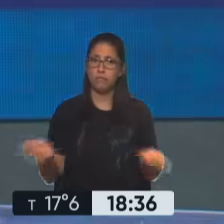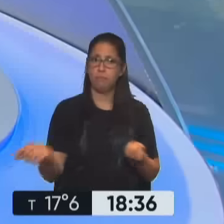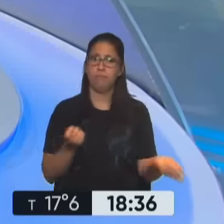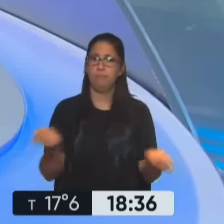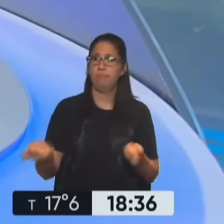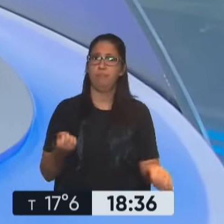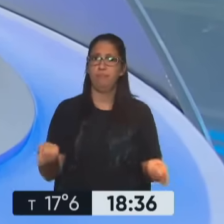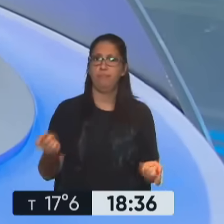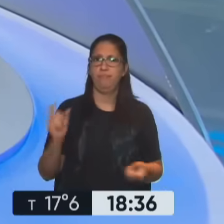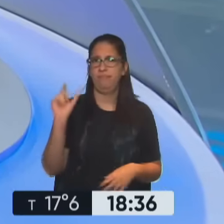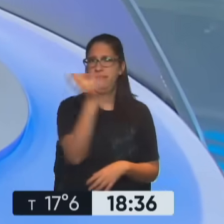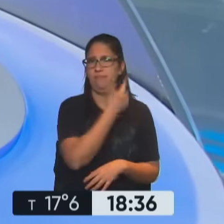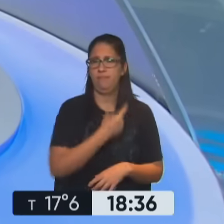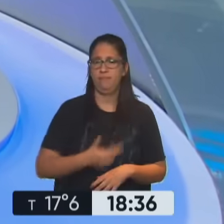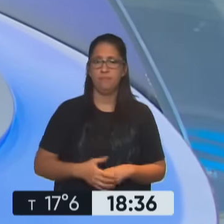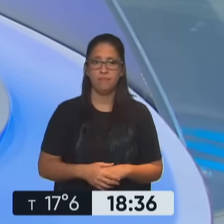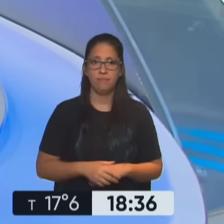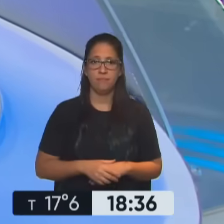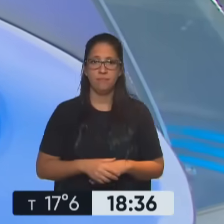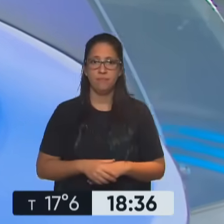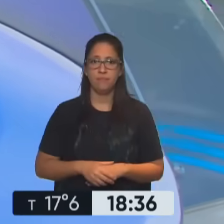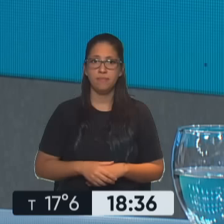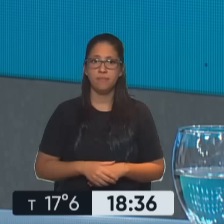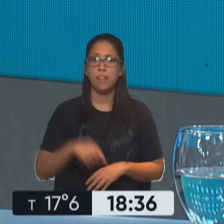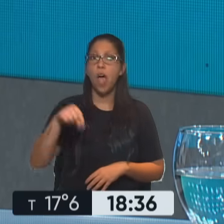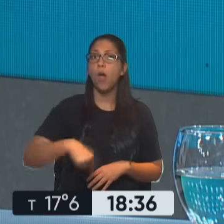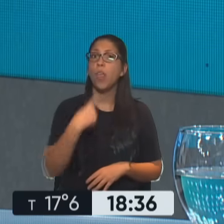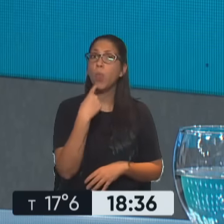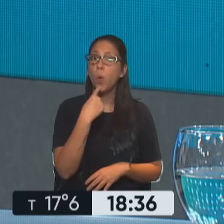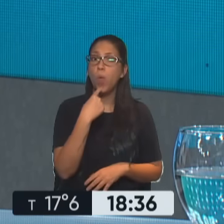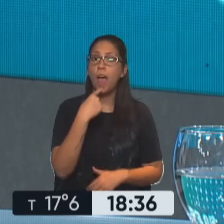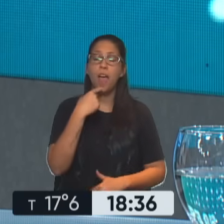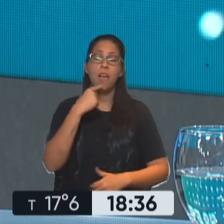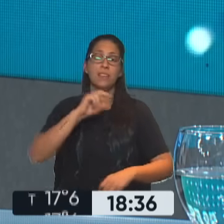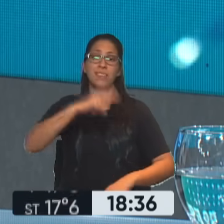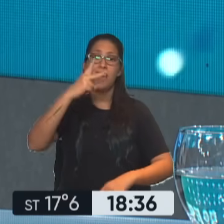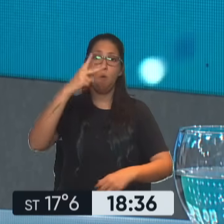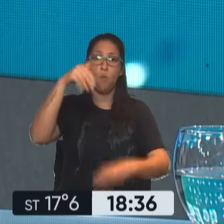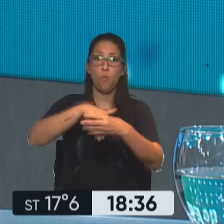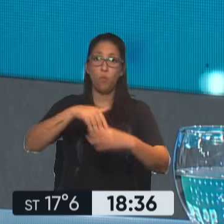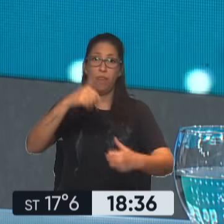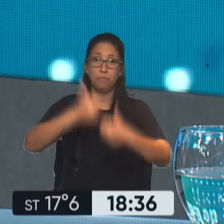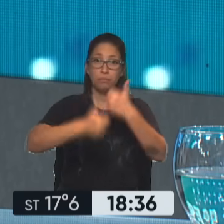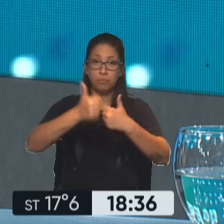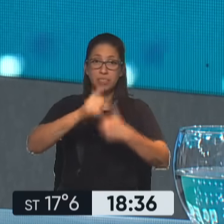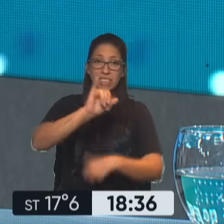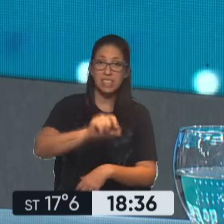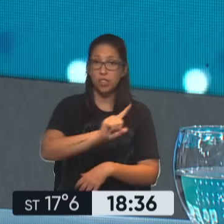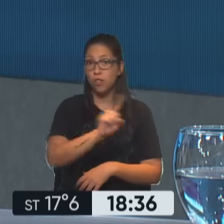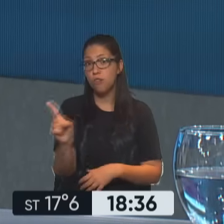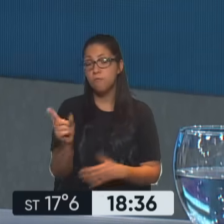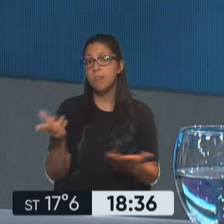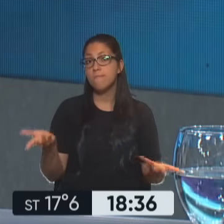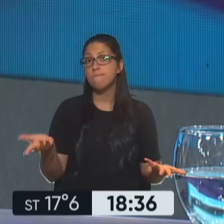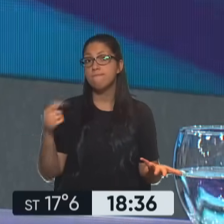botones. Bueno, ahora está la duda sobre si va a haber o no balotaje y qué se va a decidir porque quedó muy